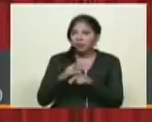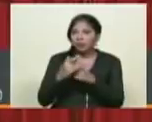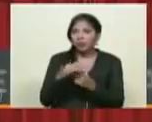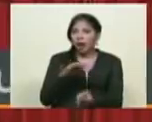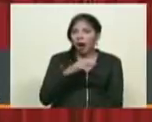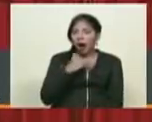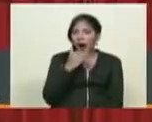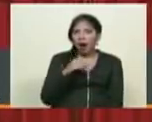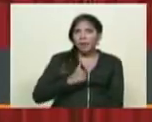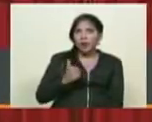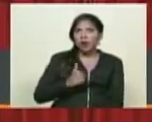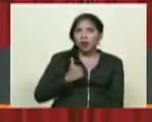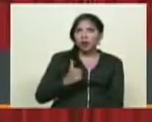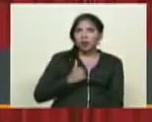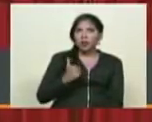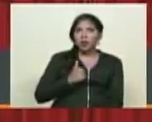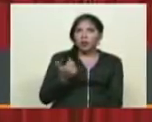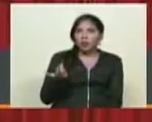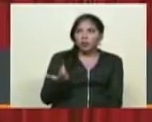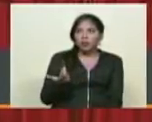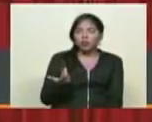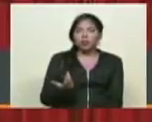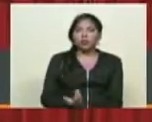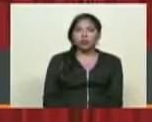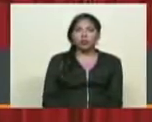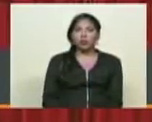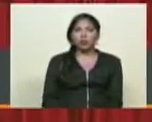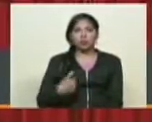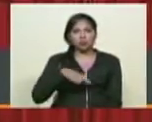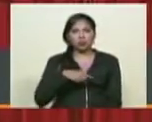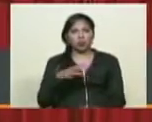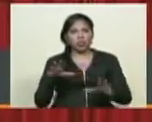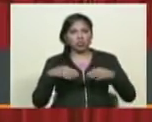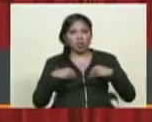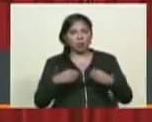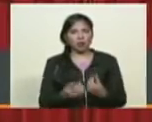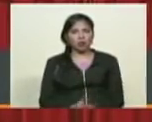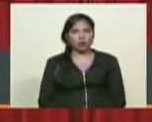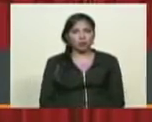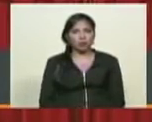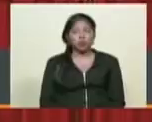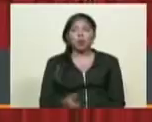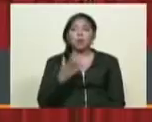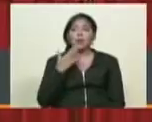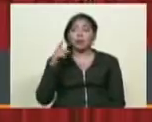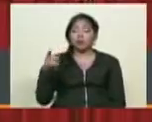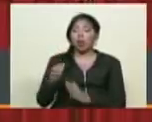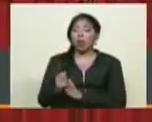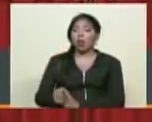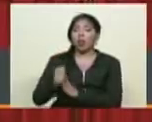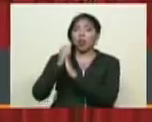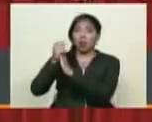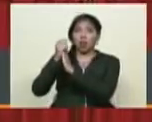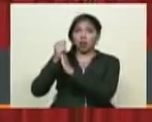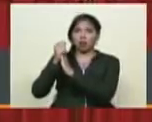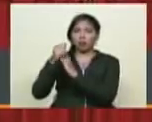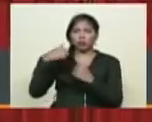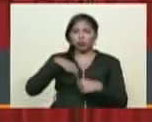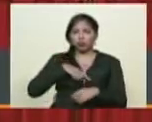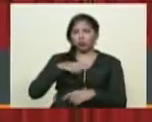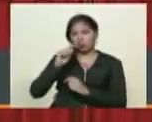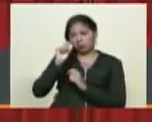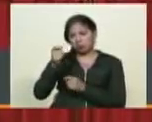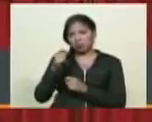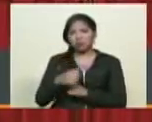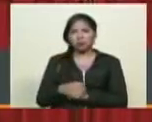La unidad es la unidad. Y hay una realidad política. Nosotros reconocemos los liderazgos. Donde hay un liderazgo de un partido aliado, lo reconocemos. Nosotros no